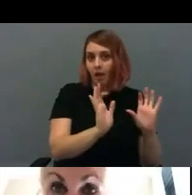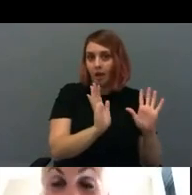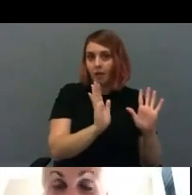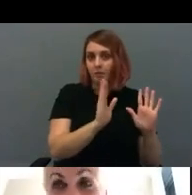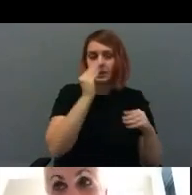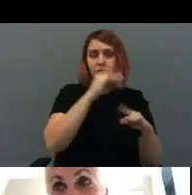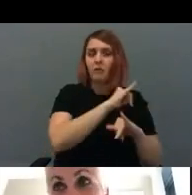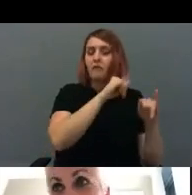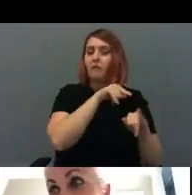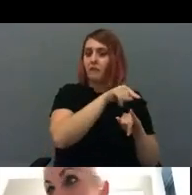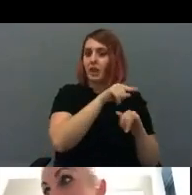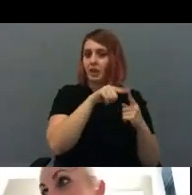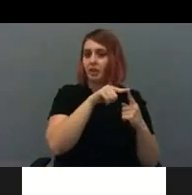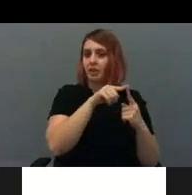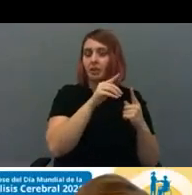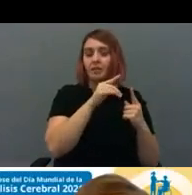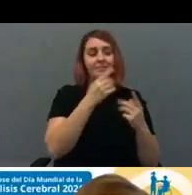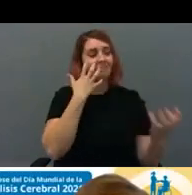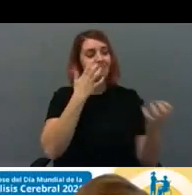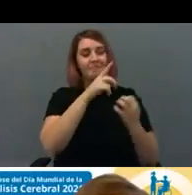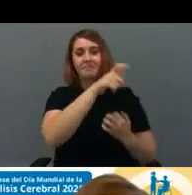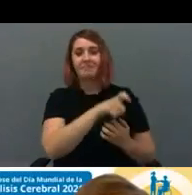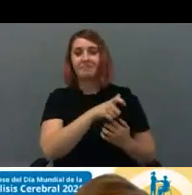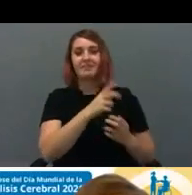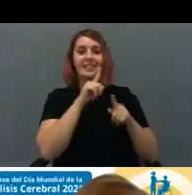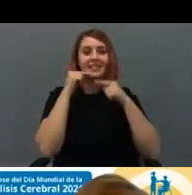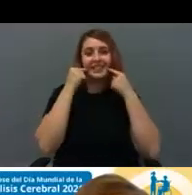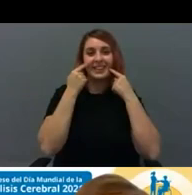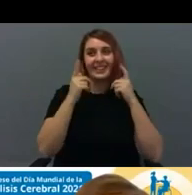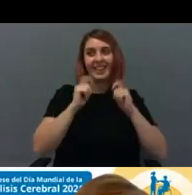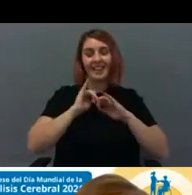muy feliz, se le ve pues eso en su sonrisa